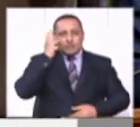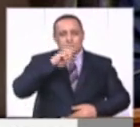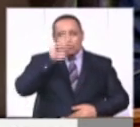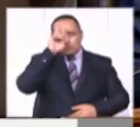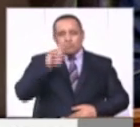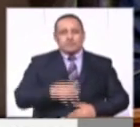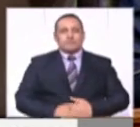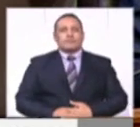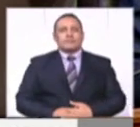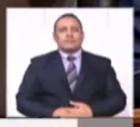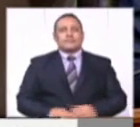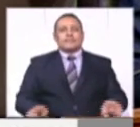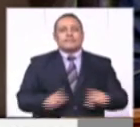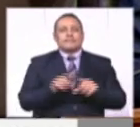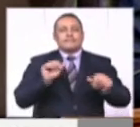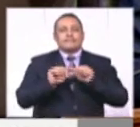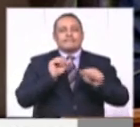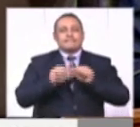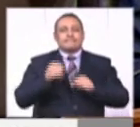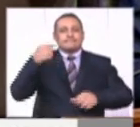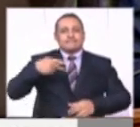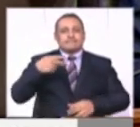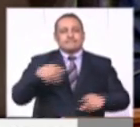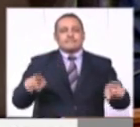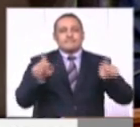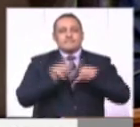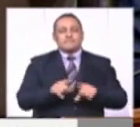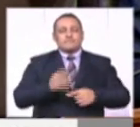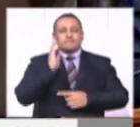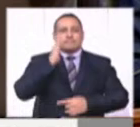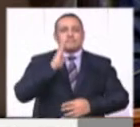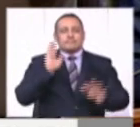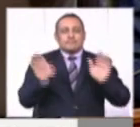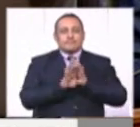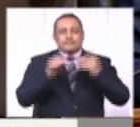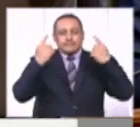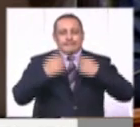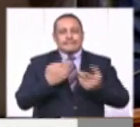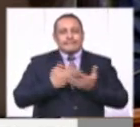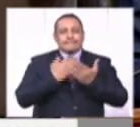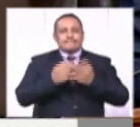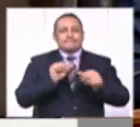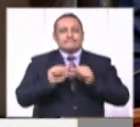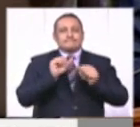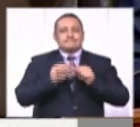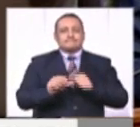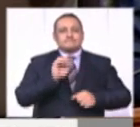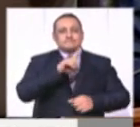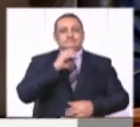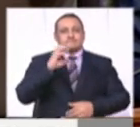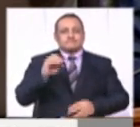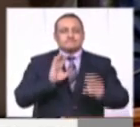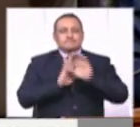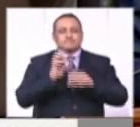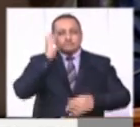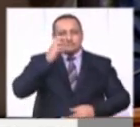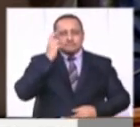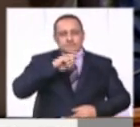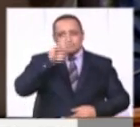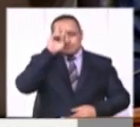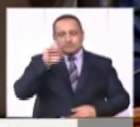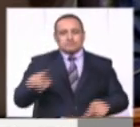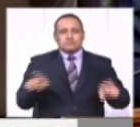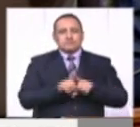política del Perú en su Artículo segundo imponer de acuerdo a lo establecido en el artículo 100 de la constitución política del